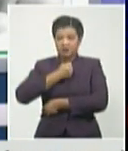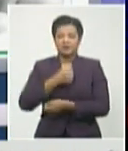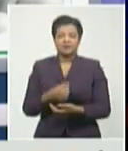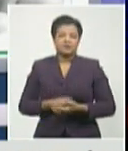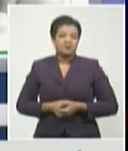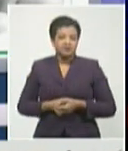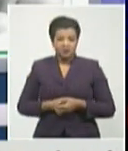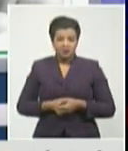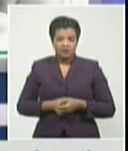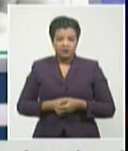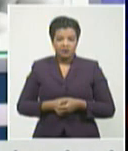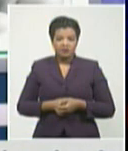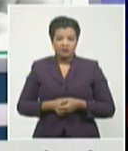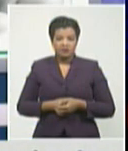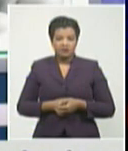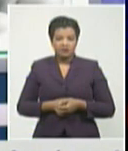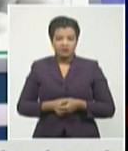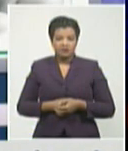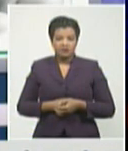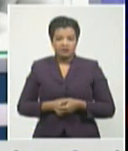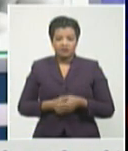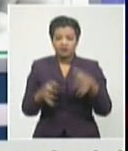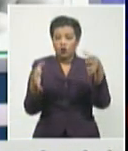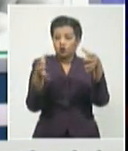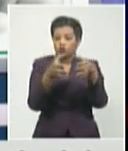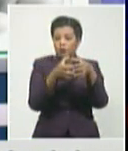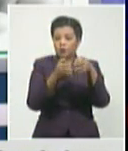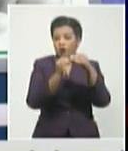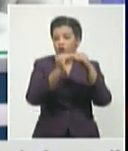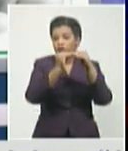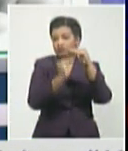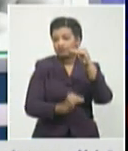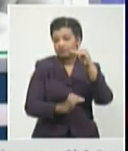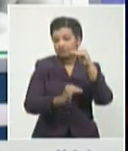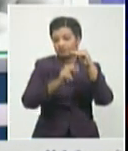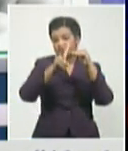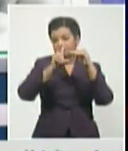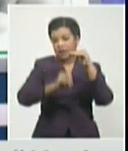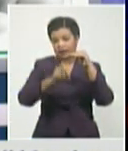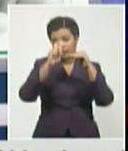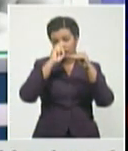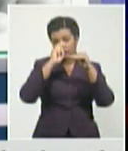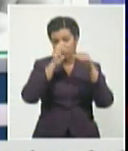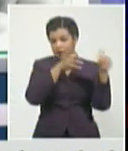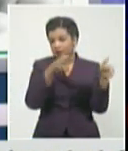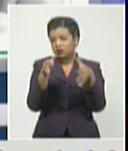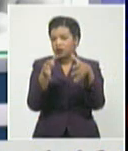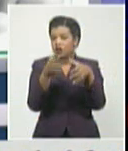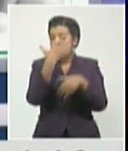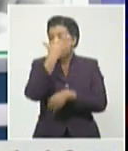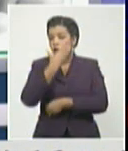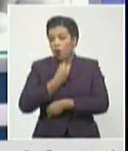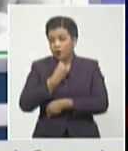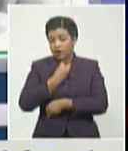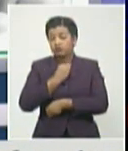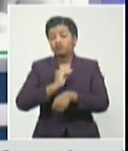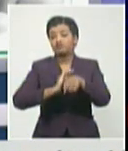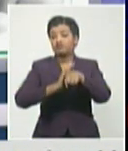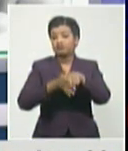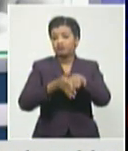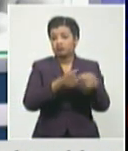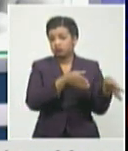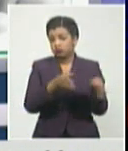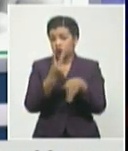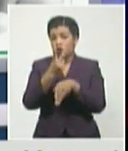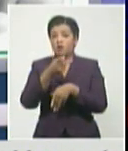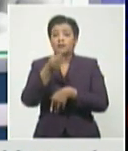50 menores de 20 años reportados con la cob y 19 dos fallecidos a consecuencia de la